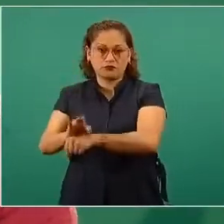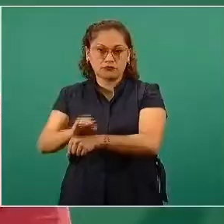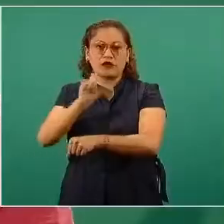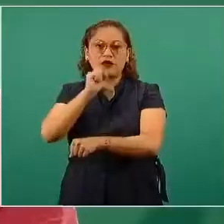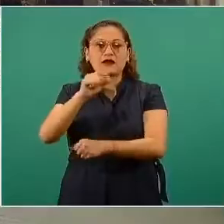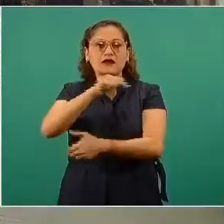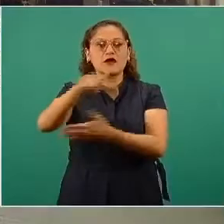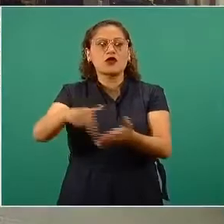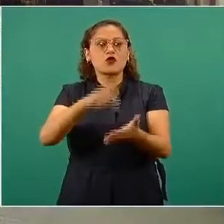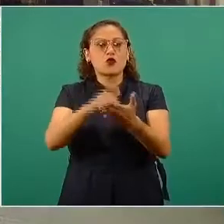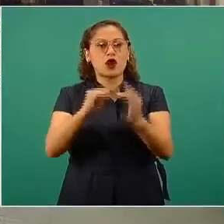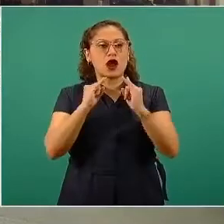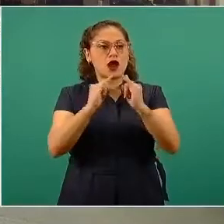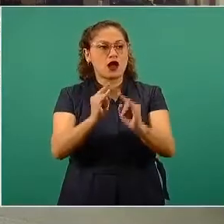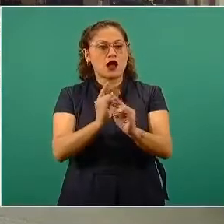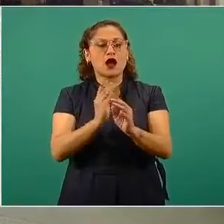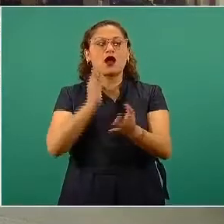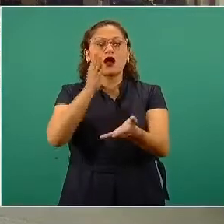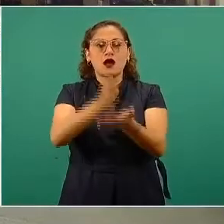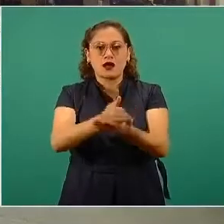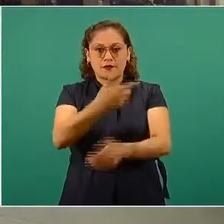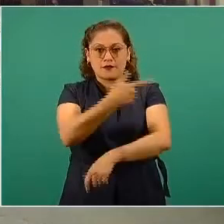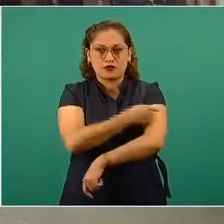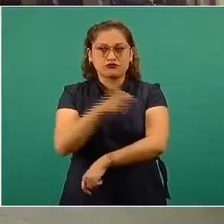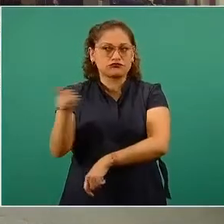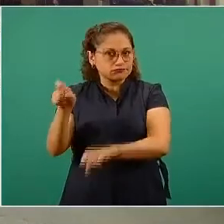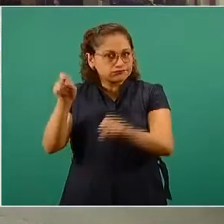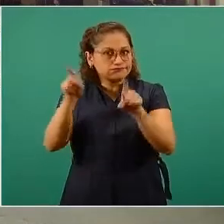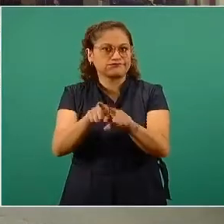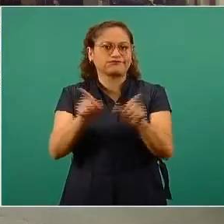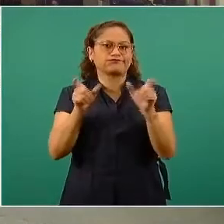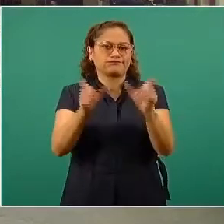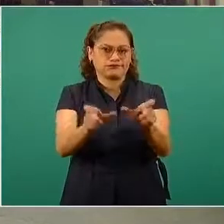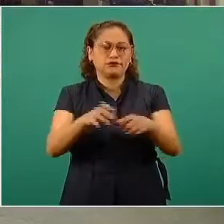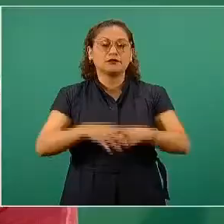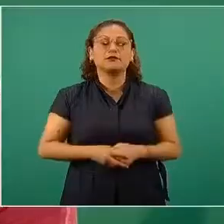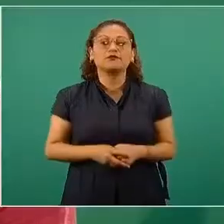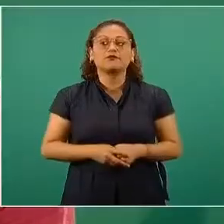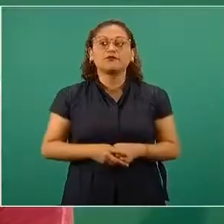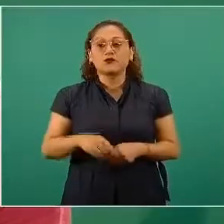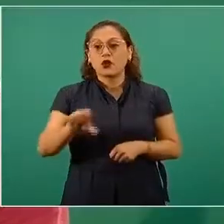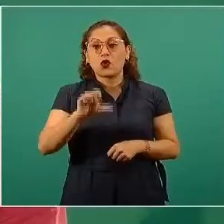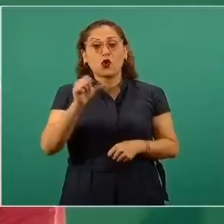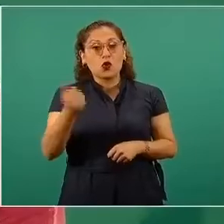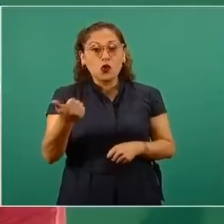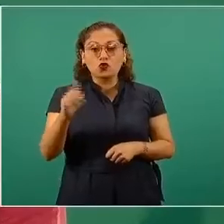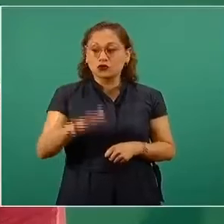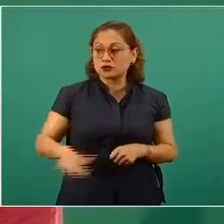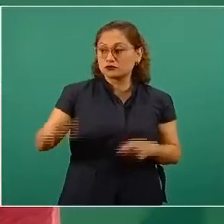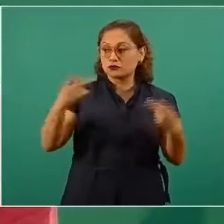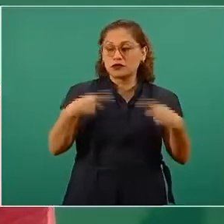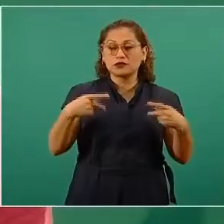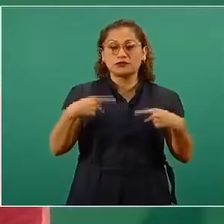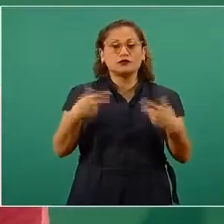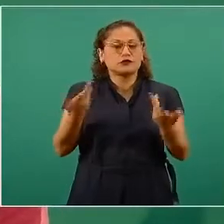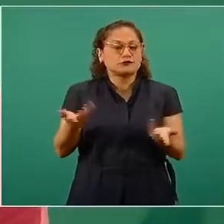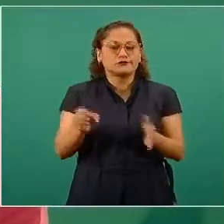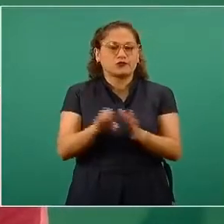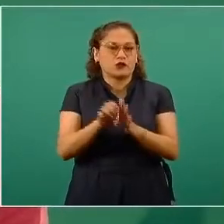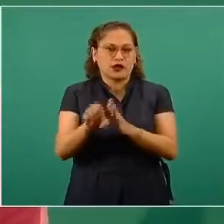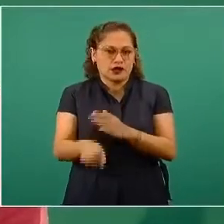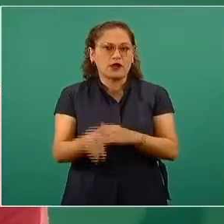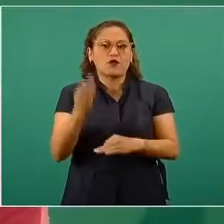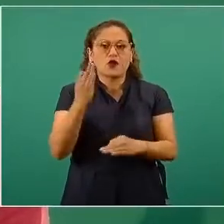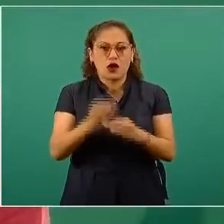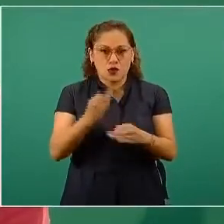vacunación. Hay también personas de distintas instituciones, que eso varía de acuerdo a la población objetivo. En este momento,